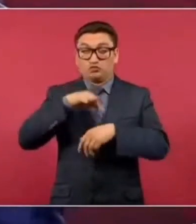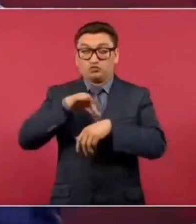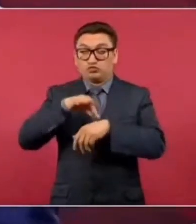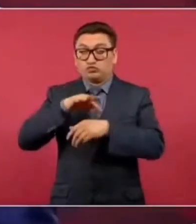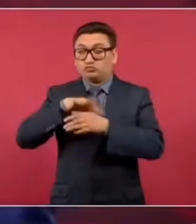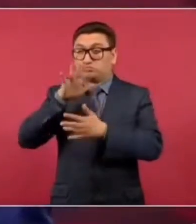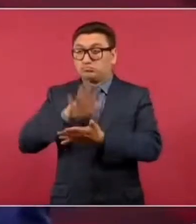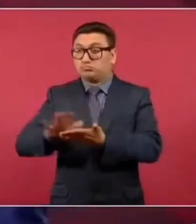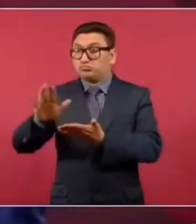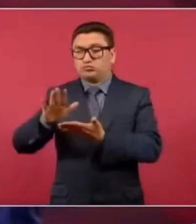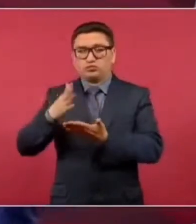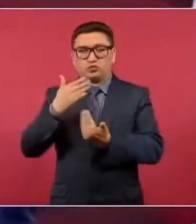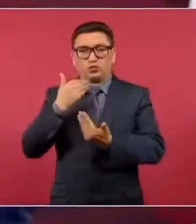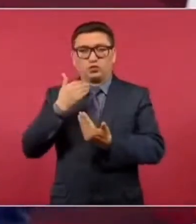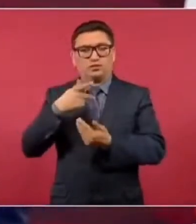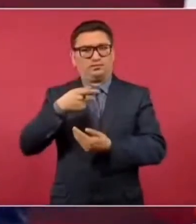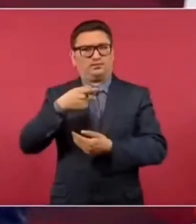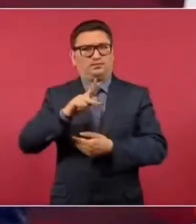el uso